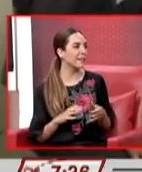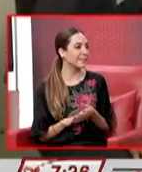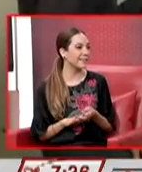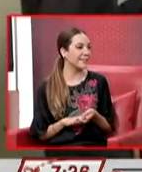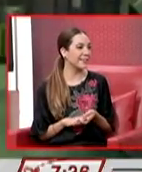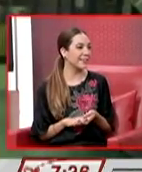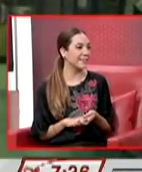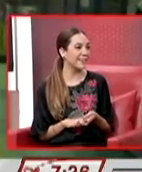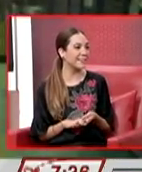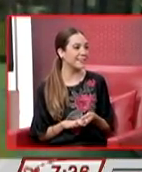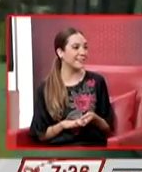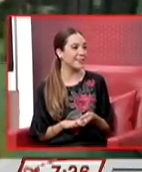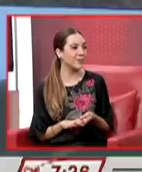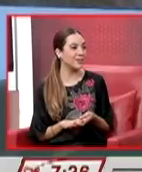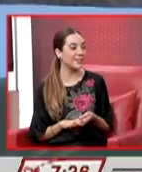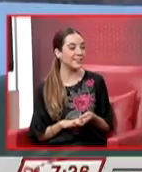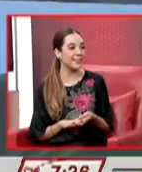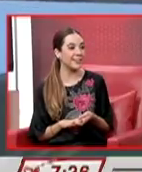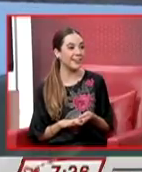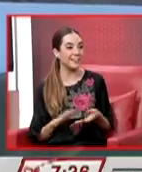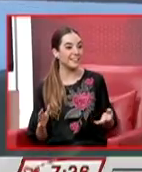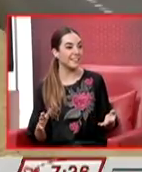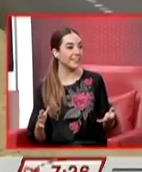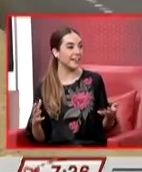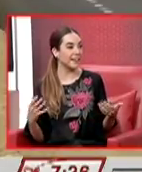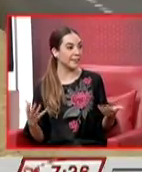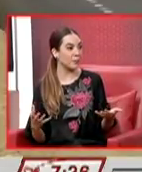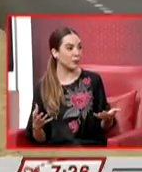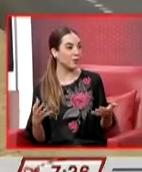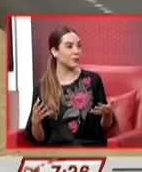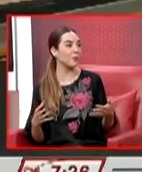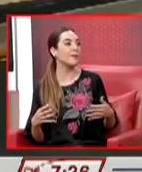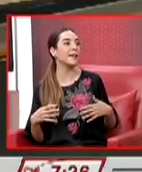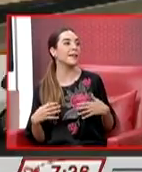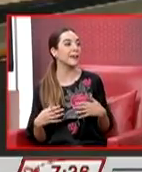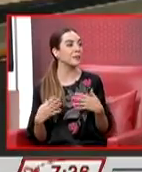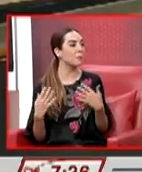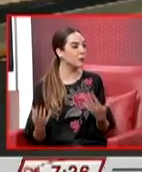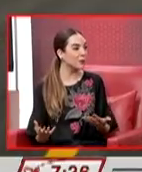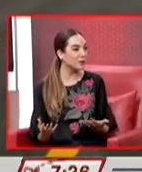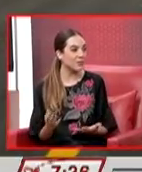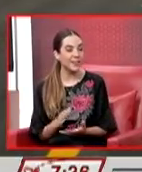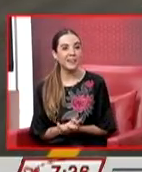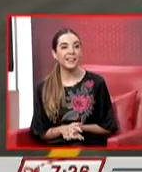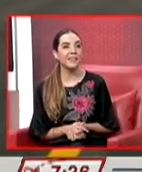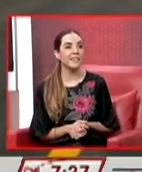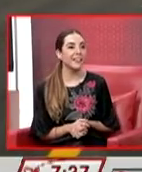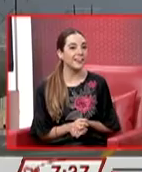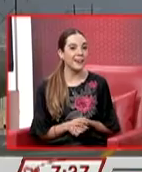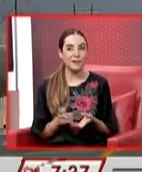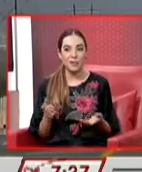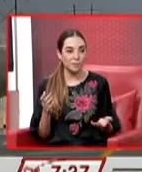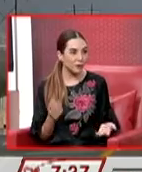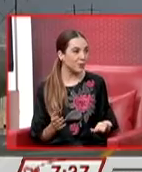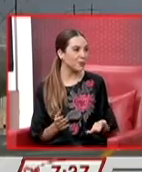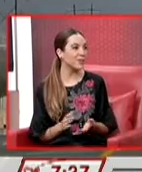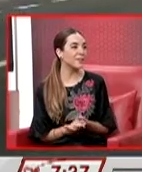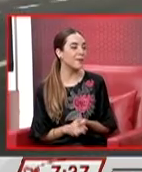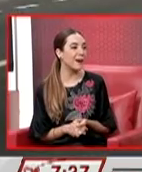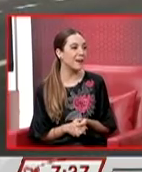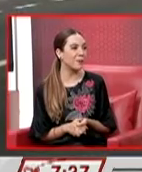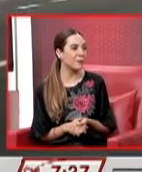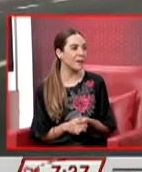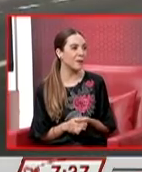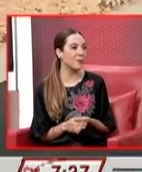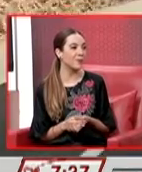obras públicas que se hacen. Entonces, el chiste es que sean creativos. Con esto van a ir ganando puntos y quien gane más puntos